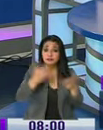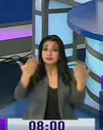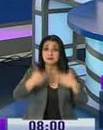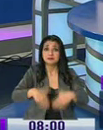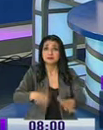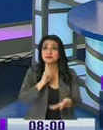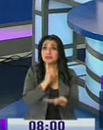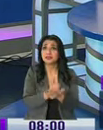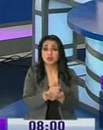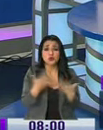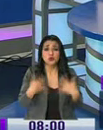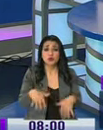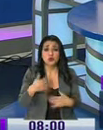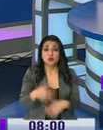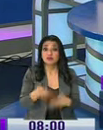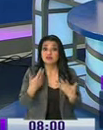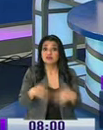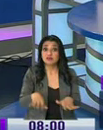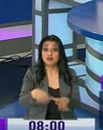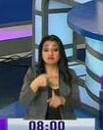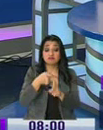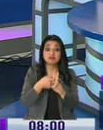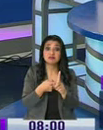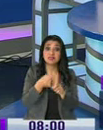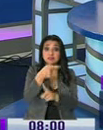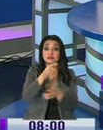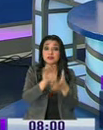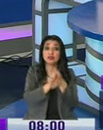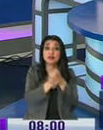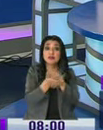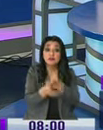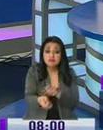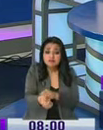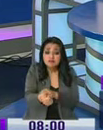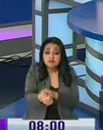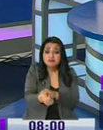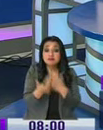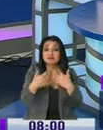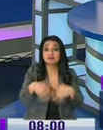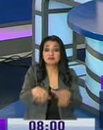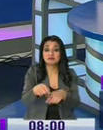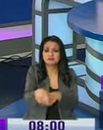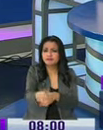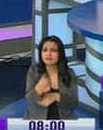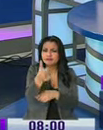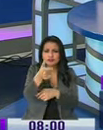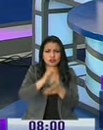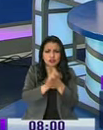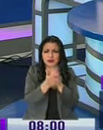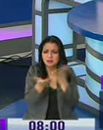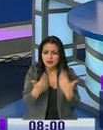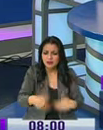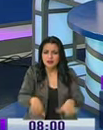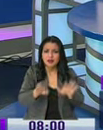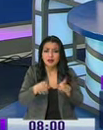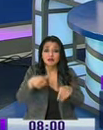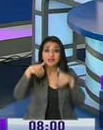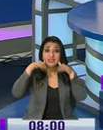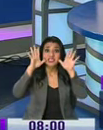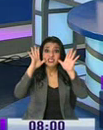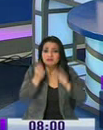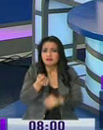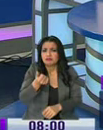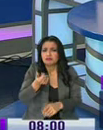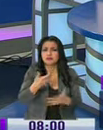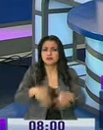año y estamos en el 11º mes prácticamente, estamos 6 y recuerden que pasa volando estos meses, al menos diciembre ni se los quiere. No,